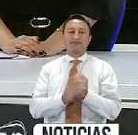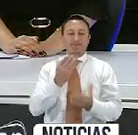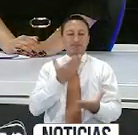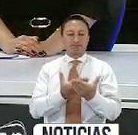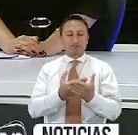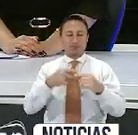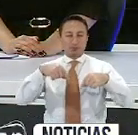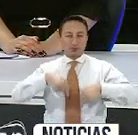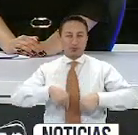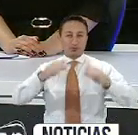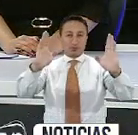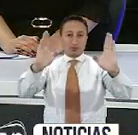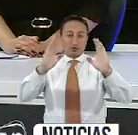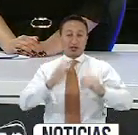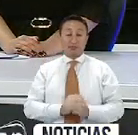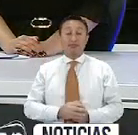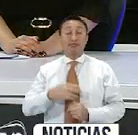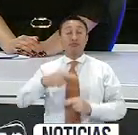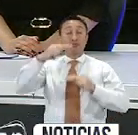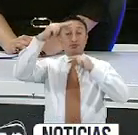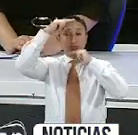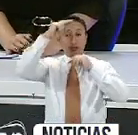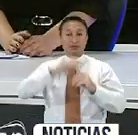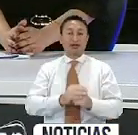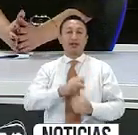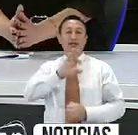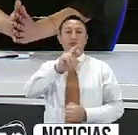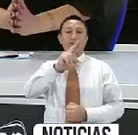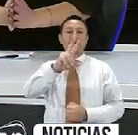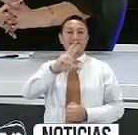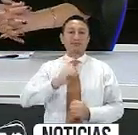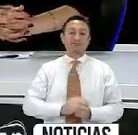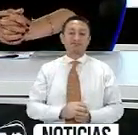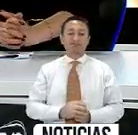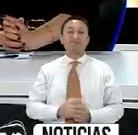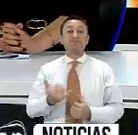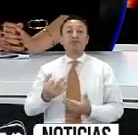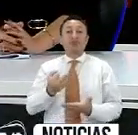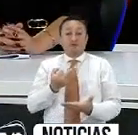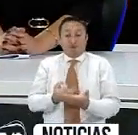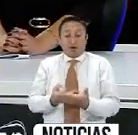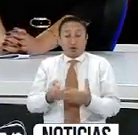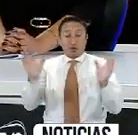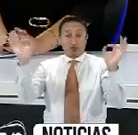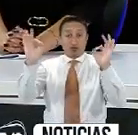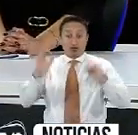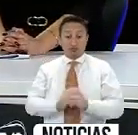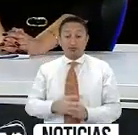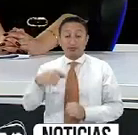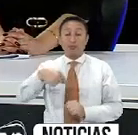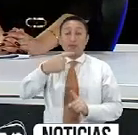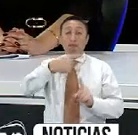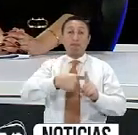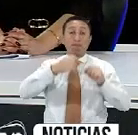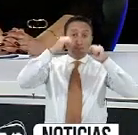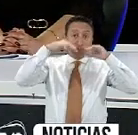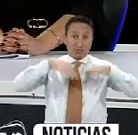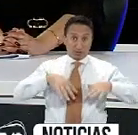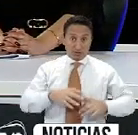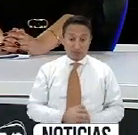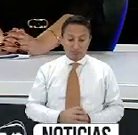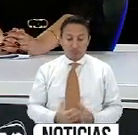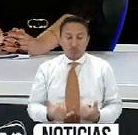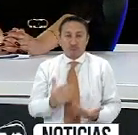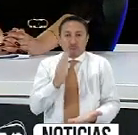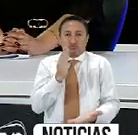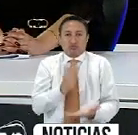Gracias por seguir en sintonía de la emisión estelar de TVC Noticias. Los cobros de planillas de energía eléctrica generadas en el mes de septiembre